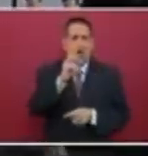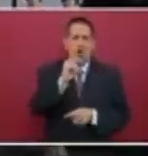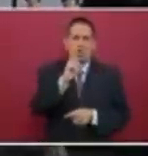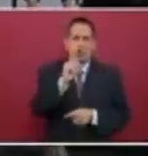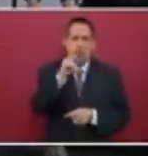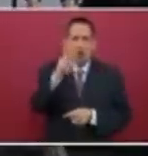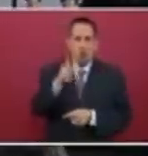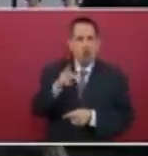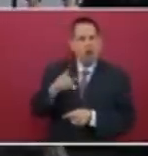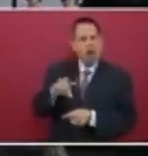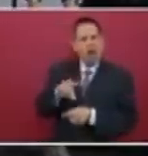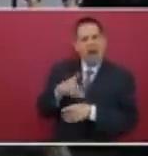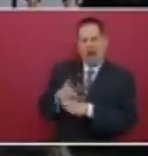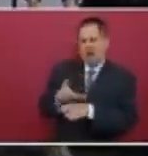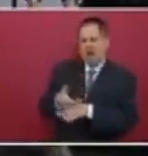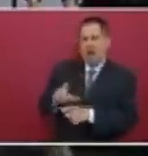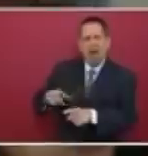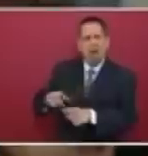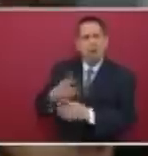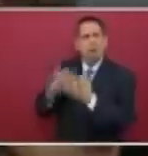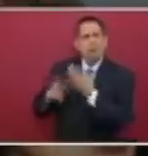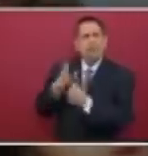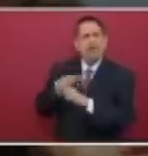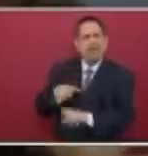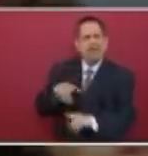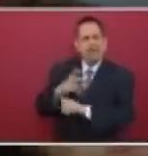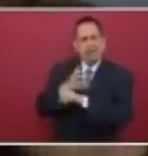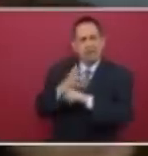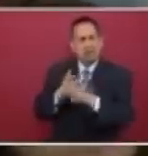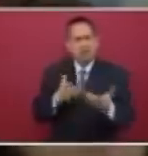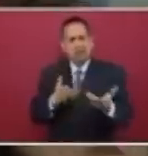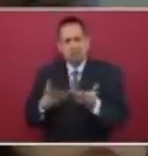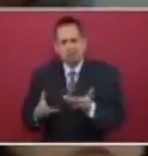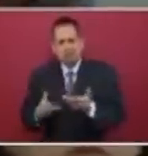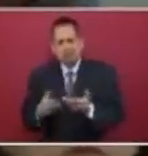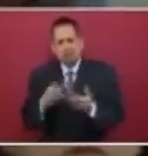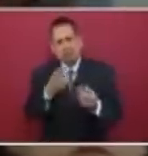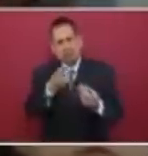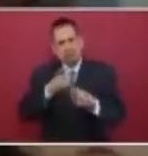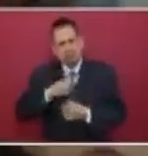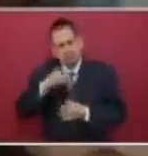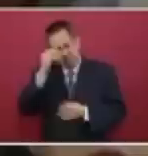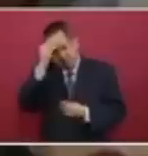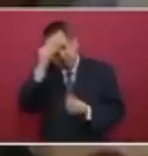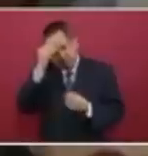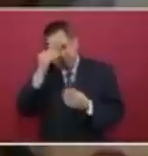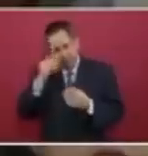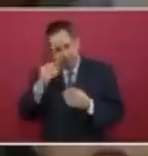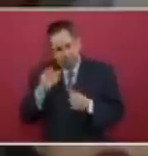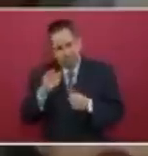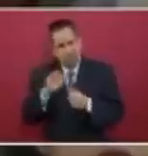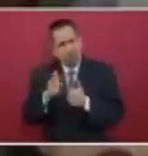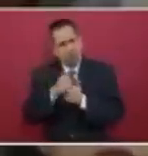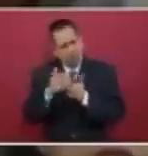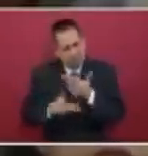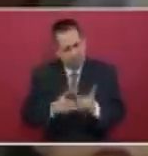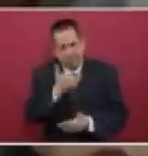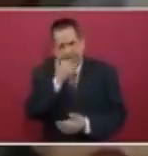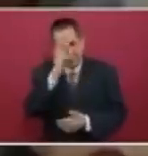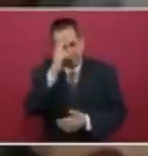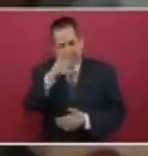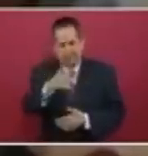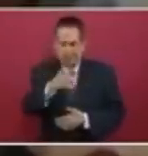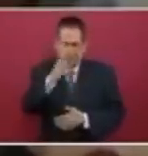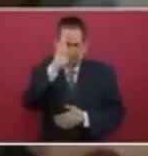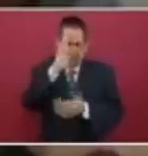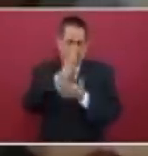gobierno allá en eeuu le propongo crear una reflexión no se le pasó la mano con mucho respeto señor presidente